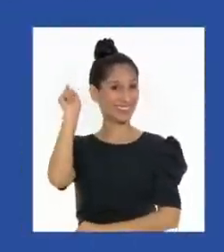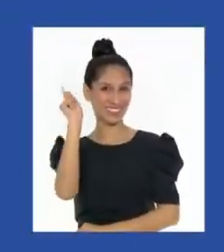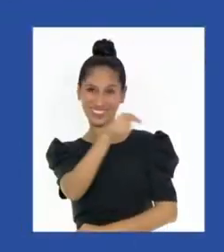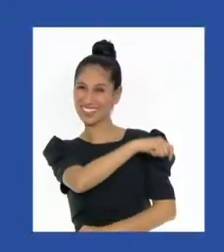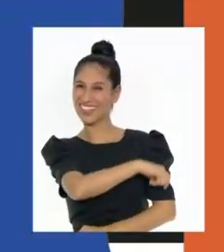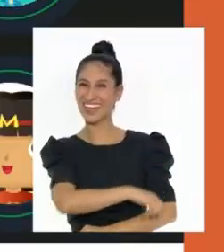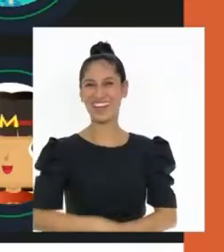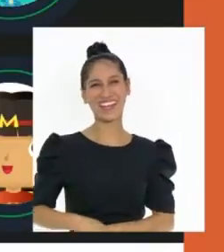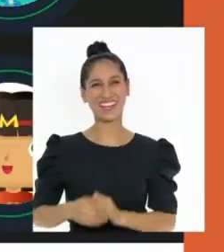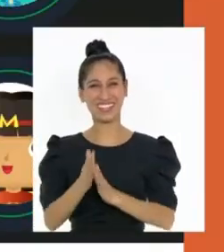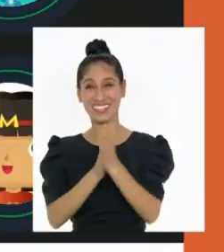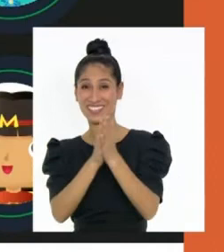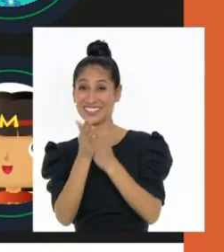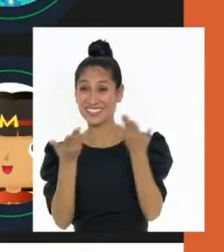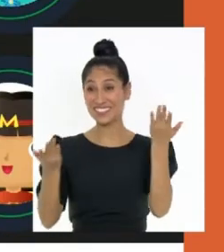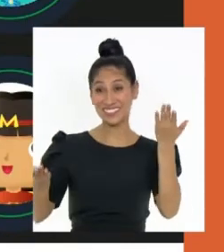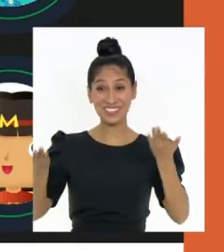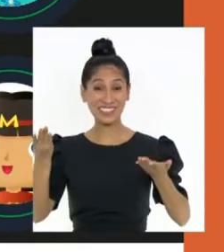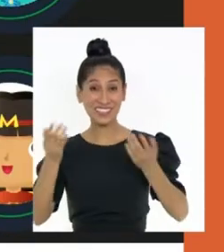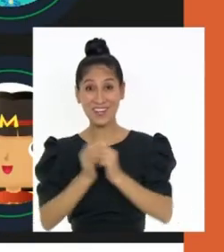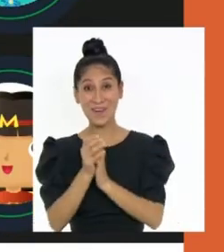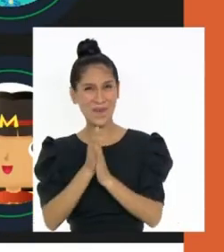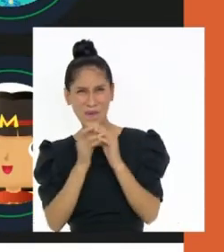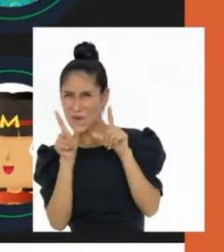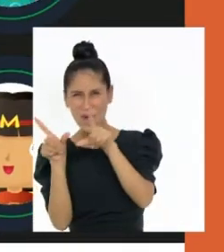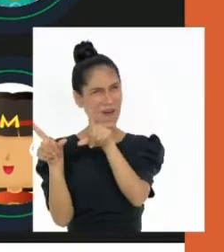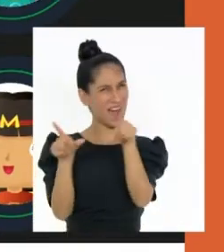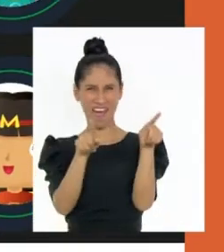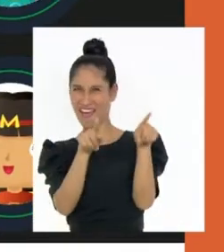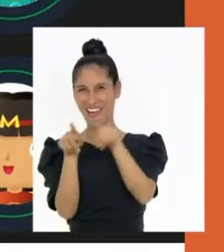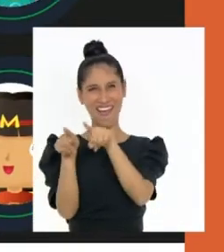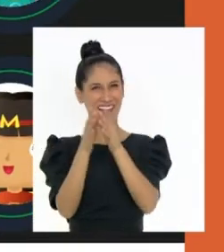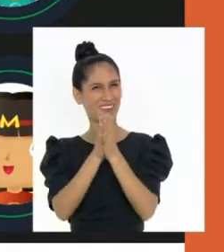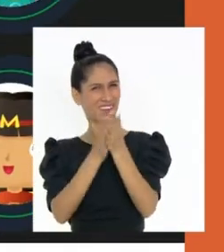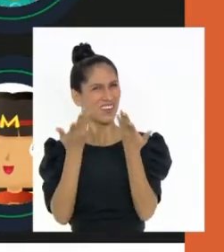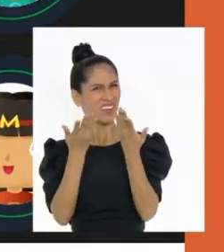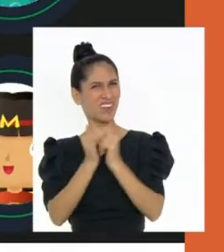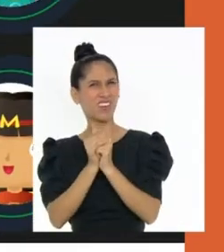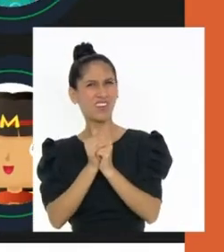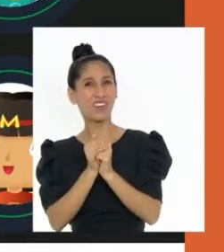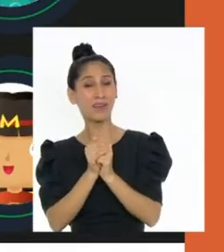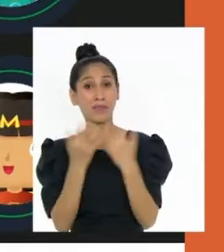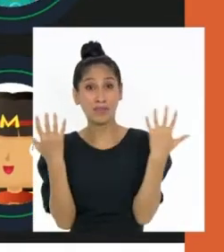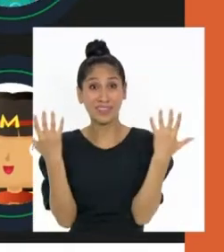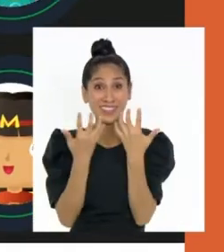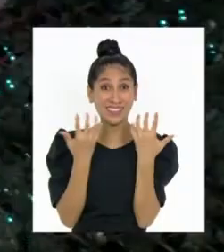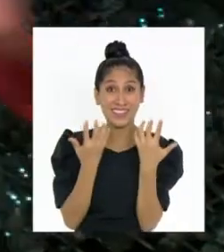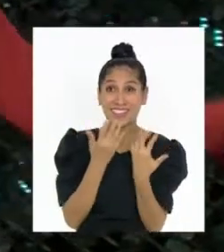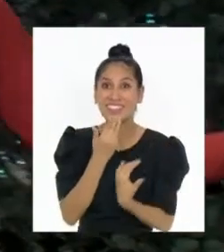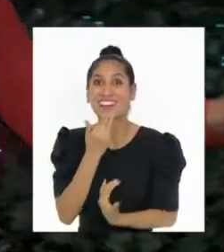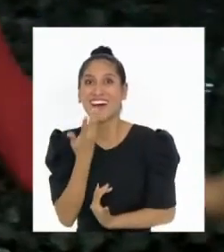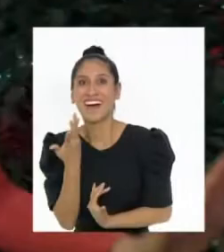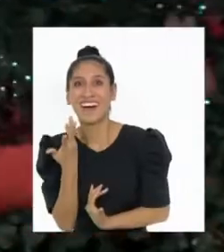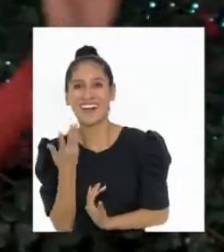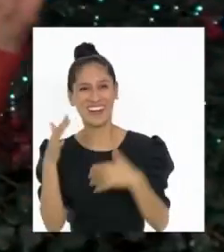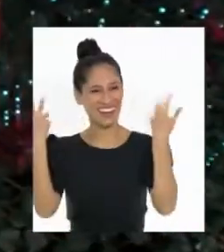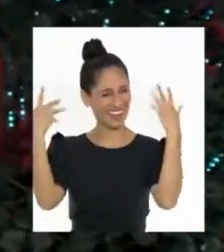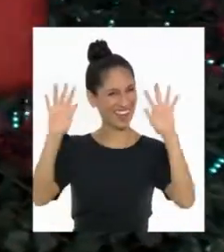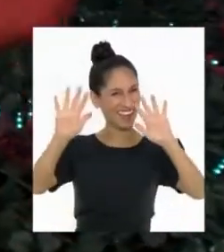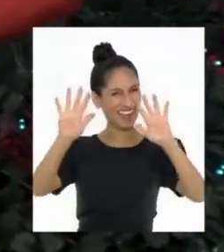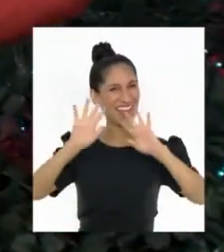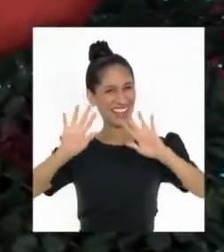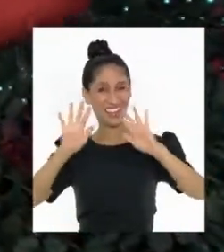1. ¡Wow! ¡Qué increíble! ¿Alguien más se siente nervioso? Ya estamos